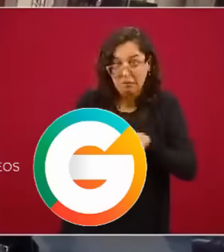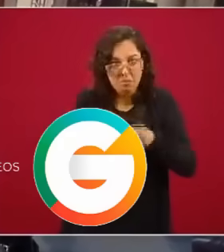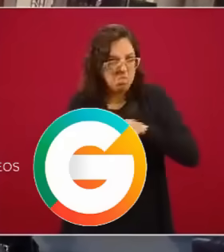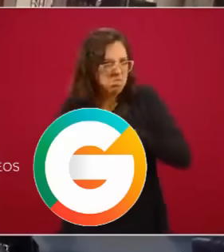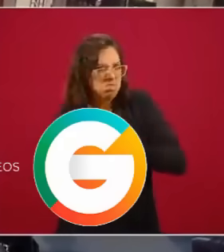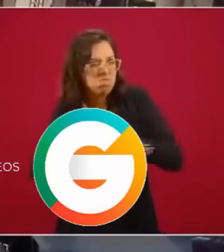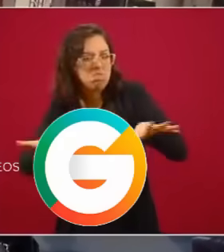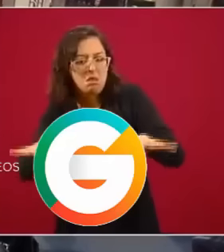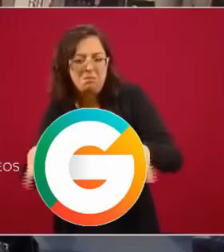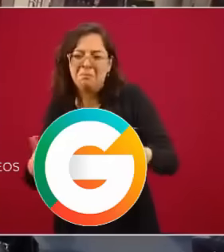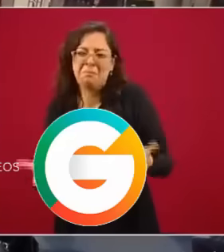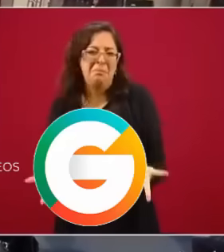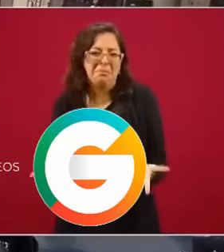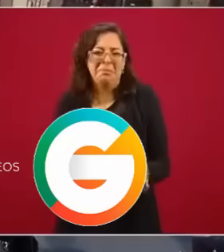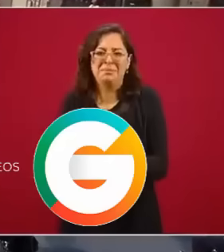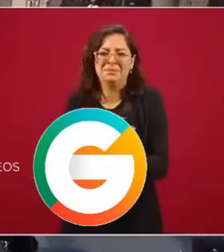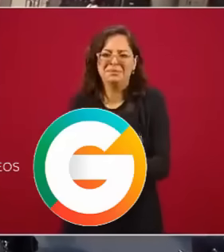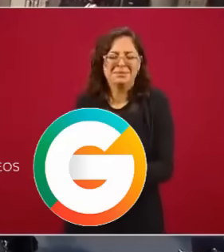desgracia.